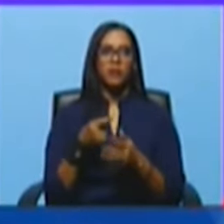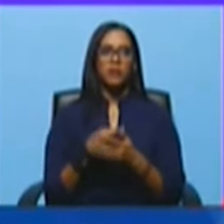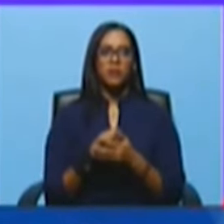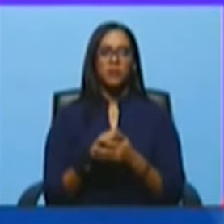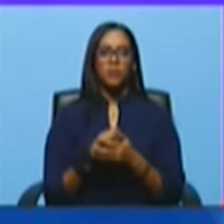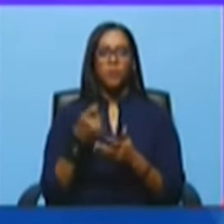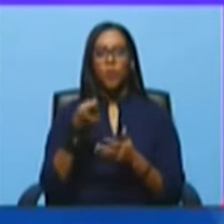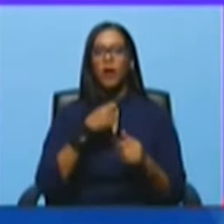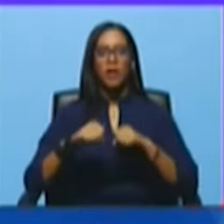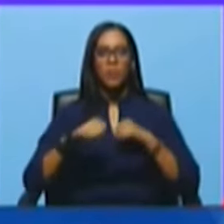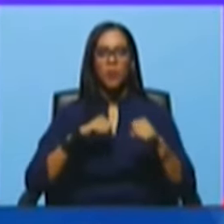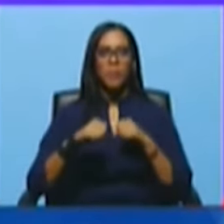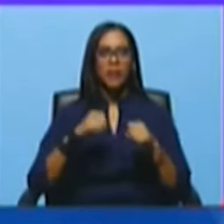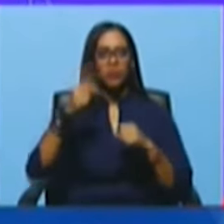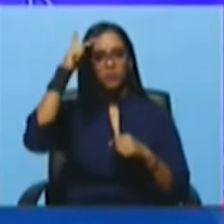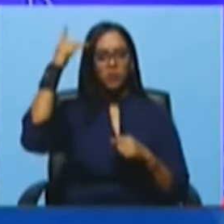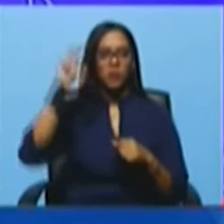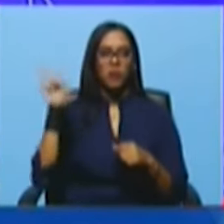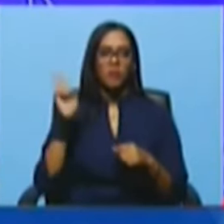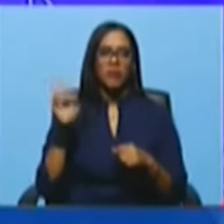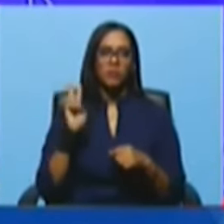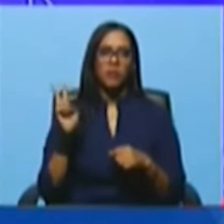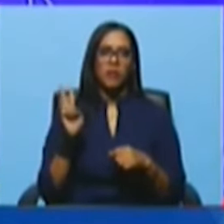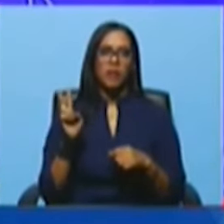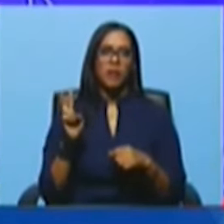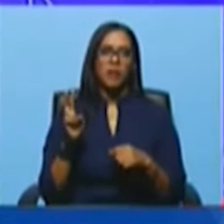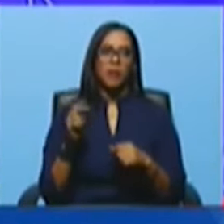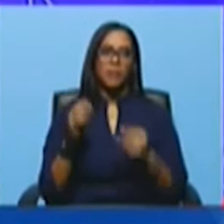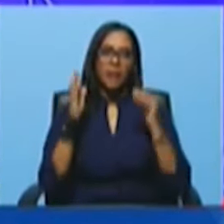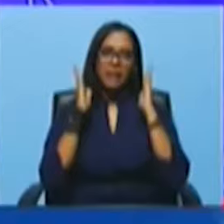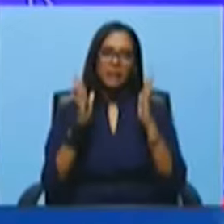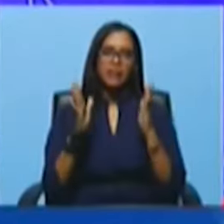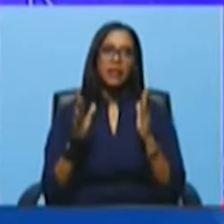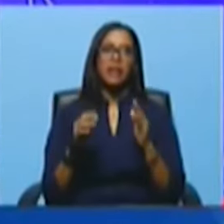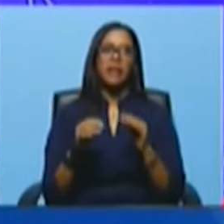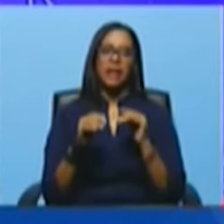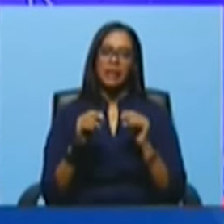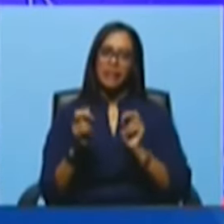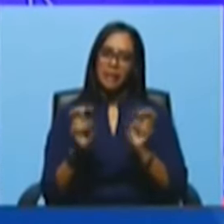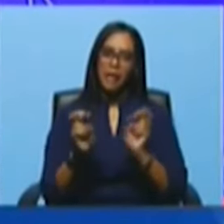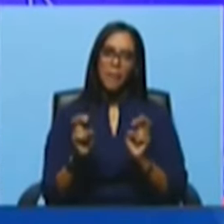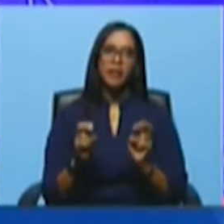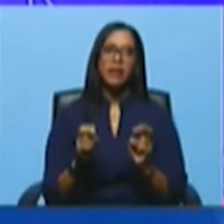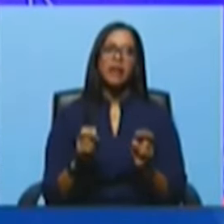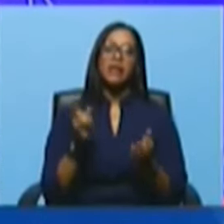buscar el movimiento de psicólogos de Venezuela para atender este tipo de temas y poder llegar